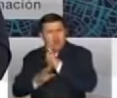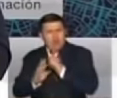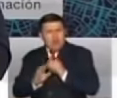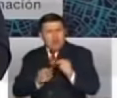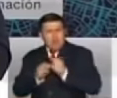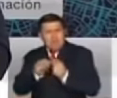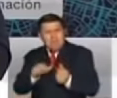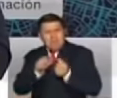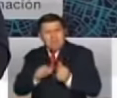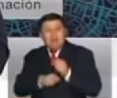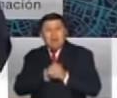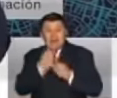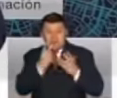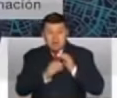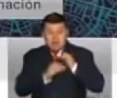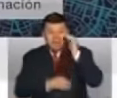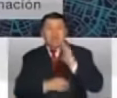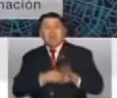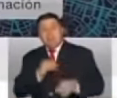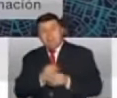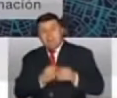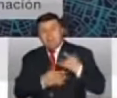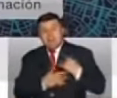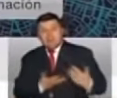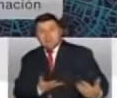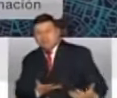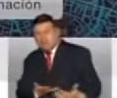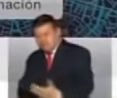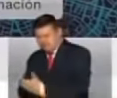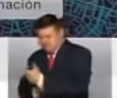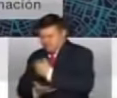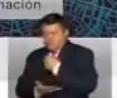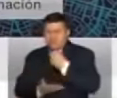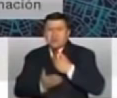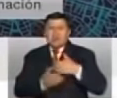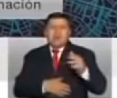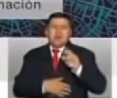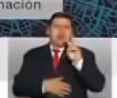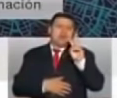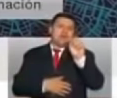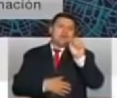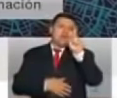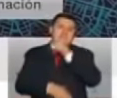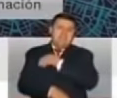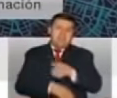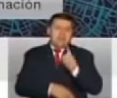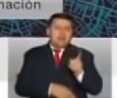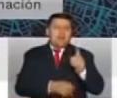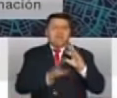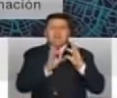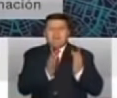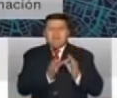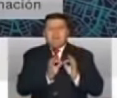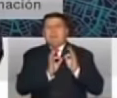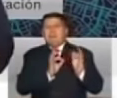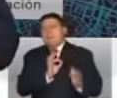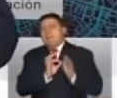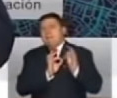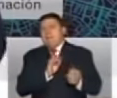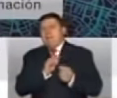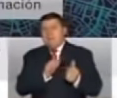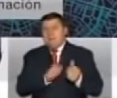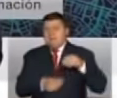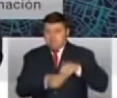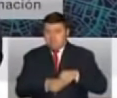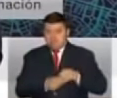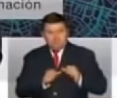cobertura universal de mayores de 70 años, e Ingreso Solidario, que está llegando a más de 2.6 millones de familias en nuestro país y